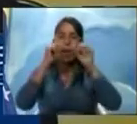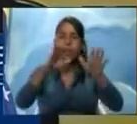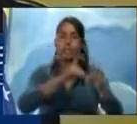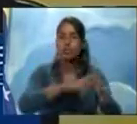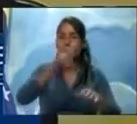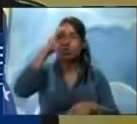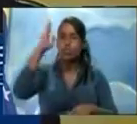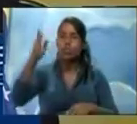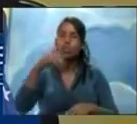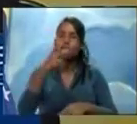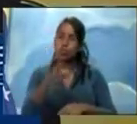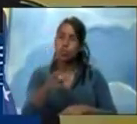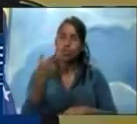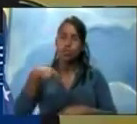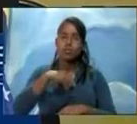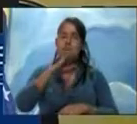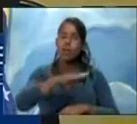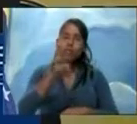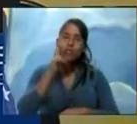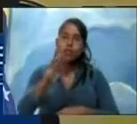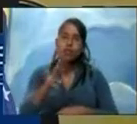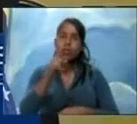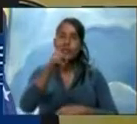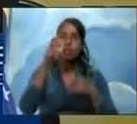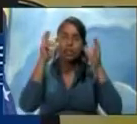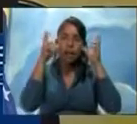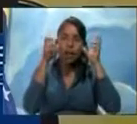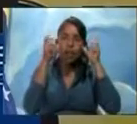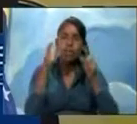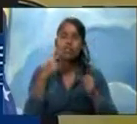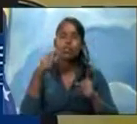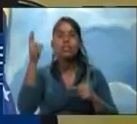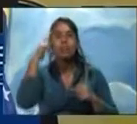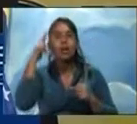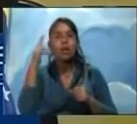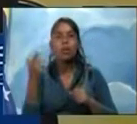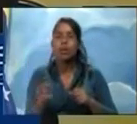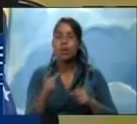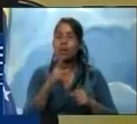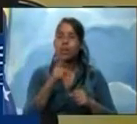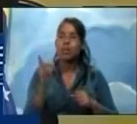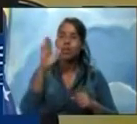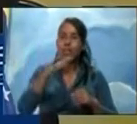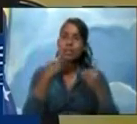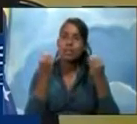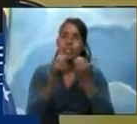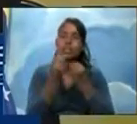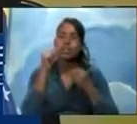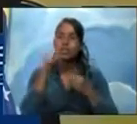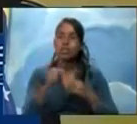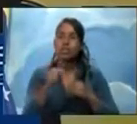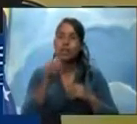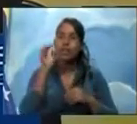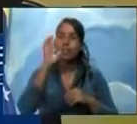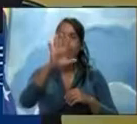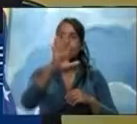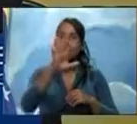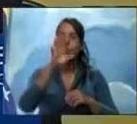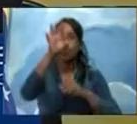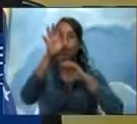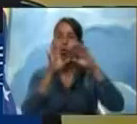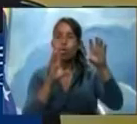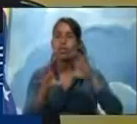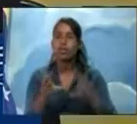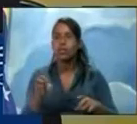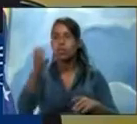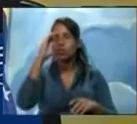Dios a usted que nos está viendo, a usted que nos está oyendo. Y sabemos que no es acá cerca, sino en cinco continentes